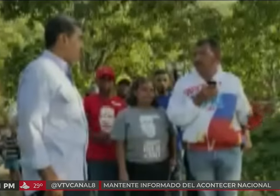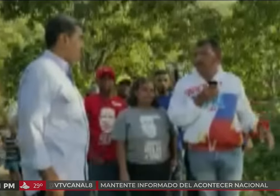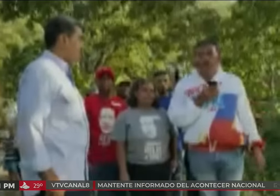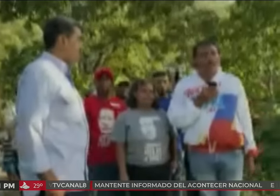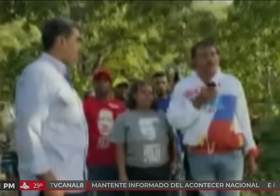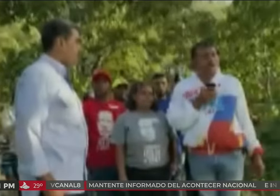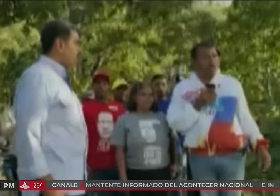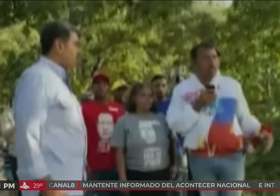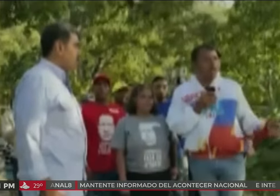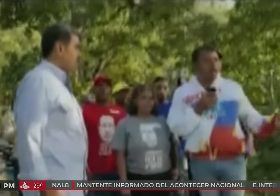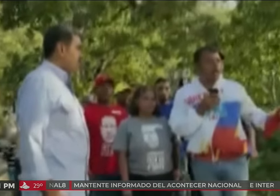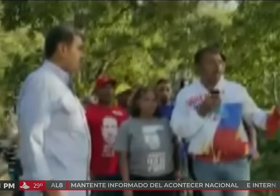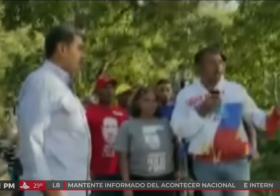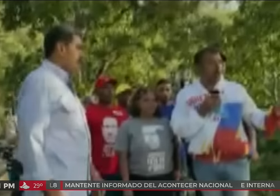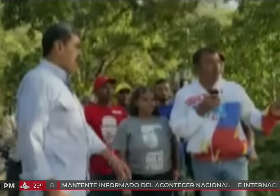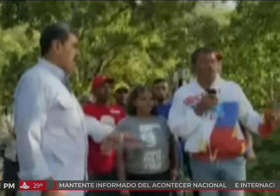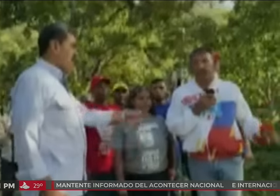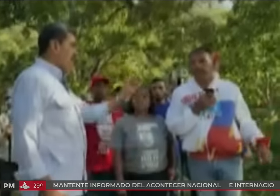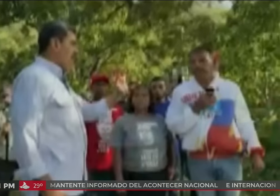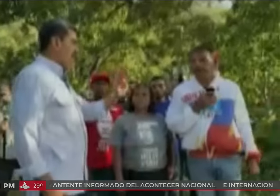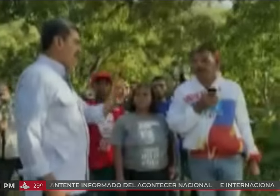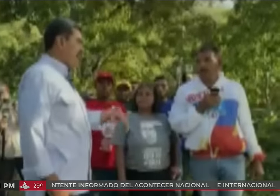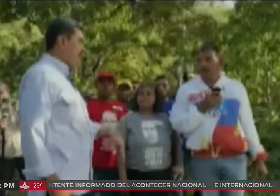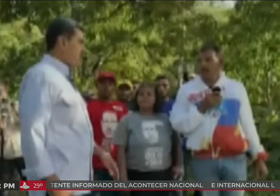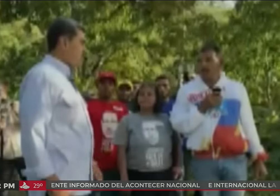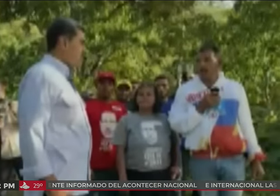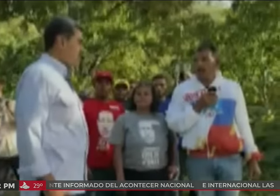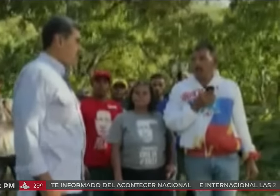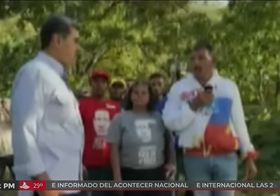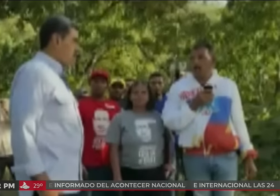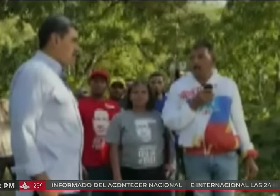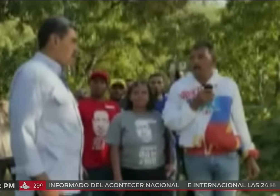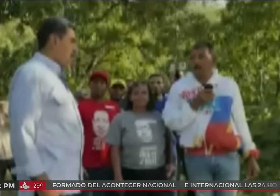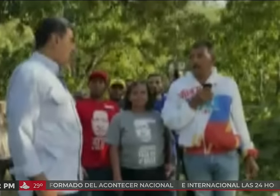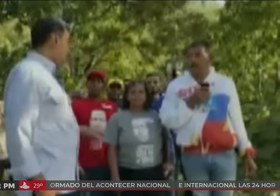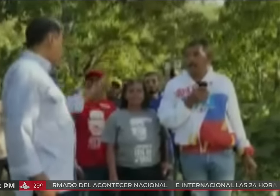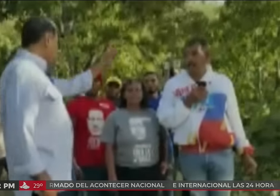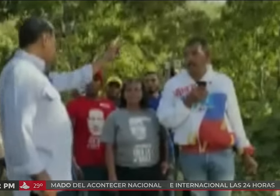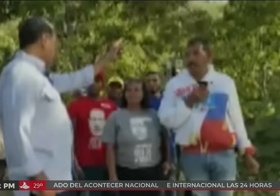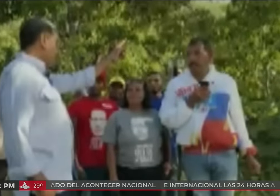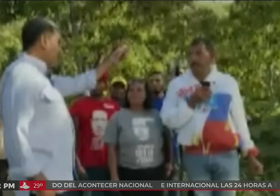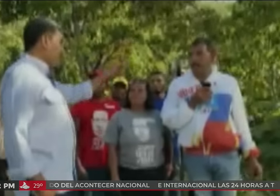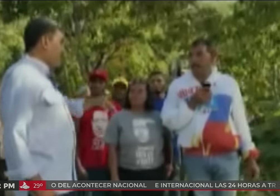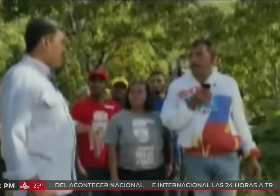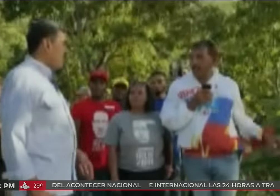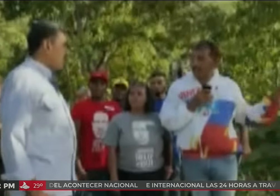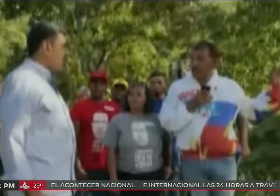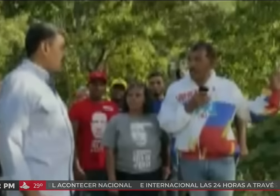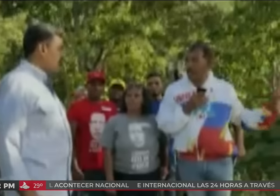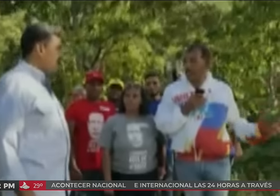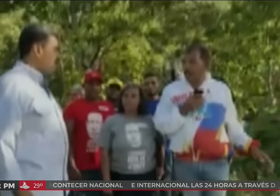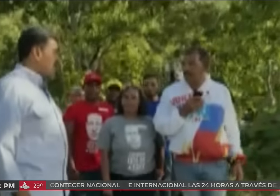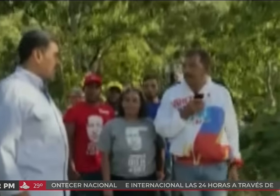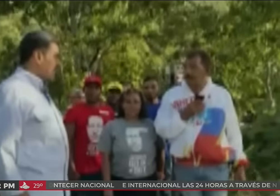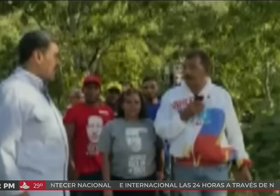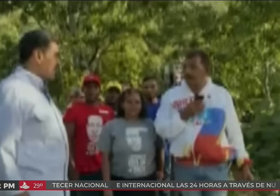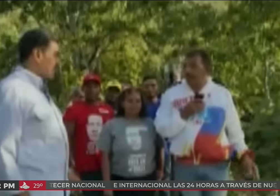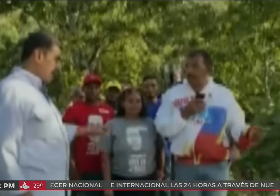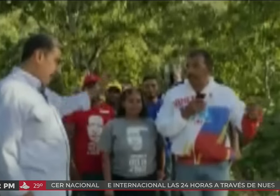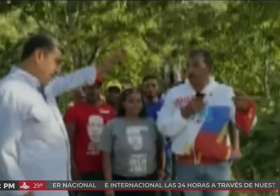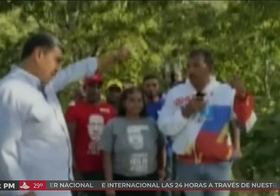Tres Ríos Tres Ríos y ahí hicimos bañado en el araire hace años una parte que queda abajo araira está muy cerca de